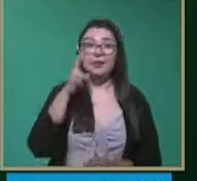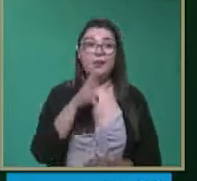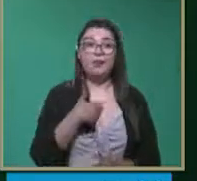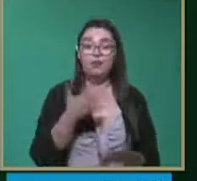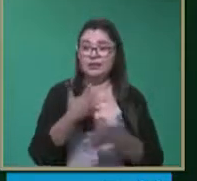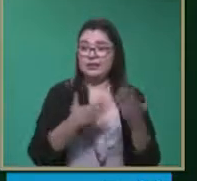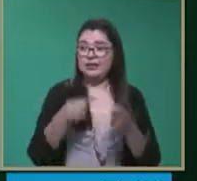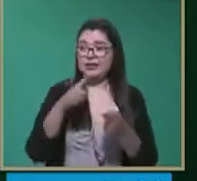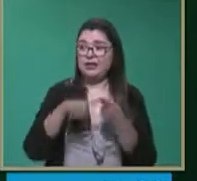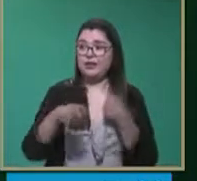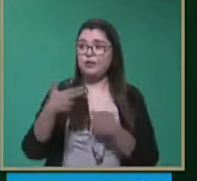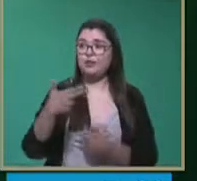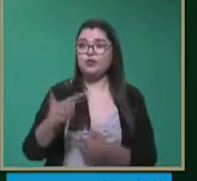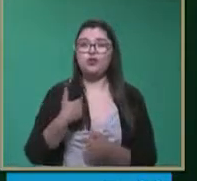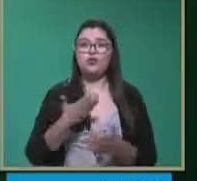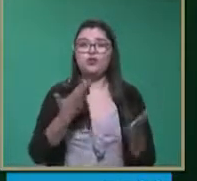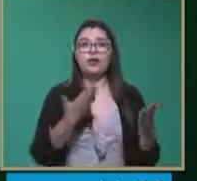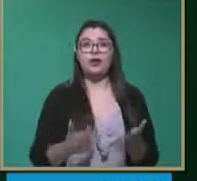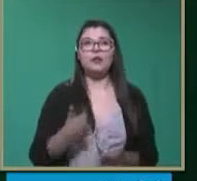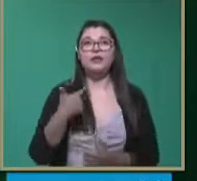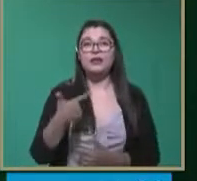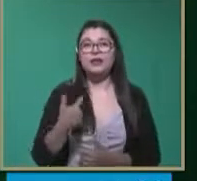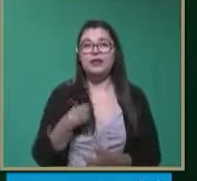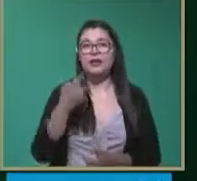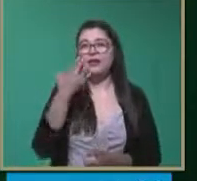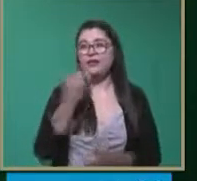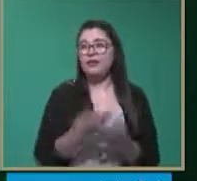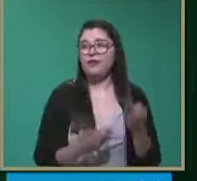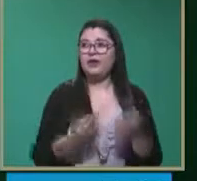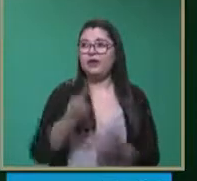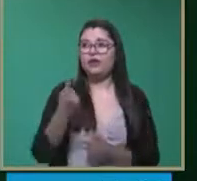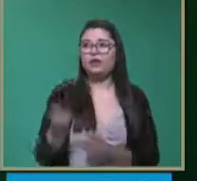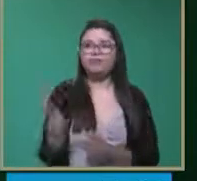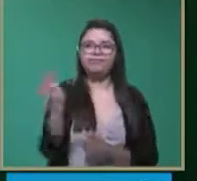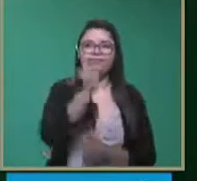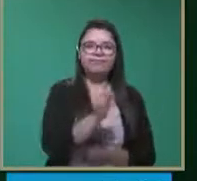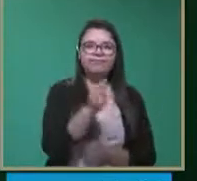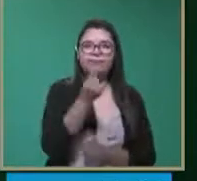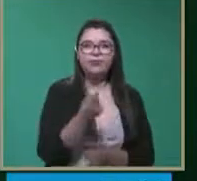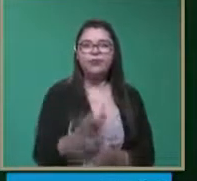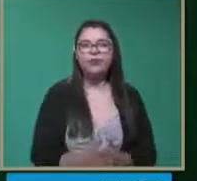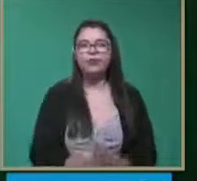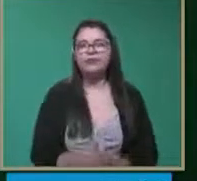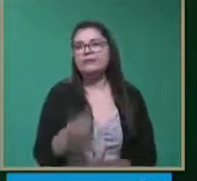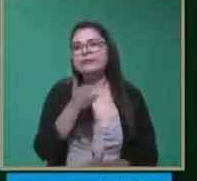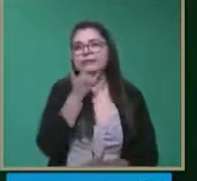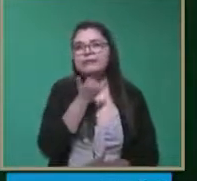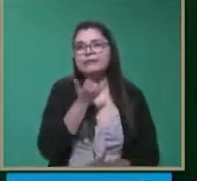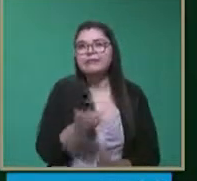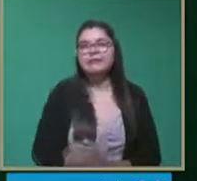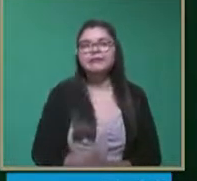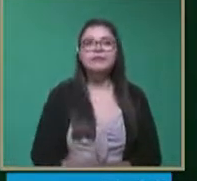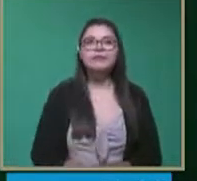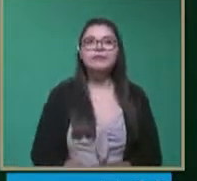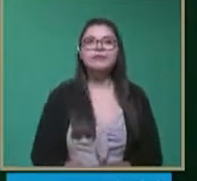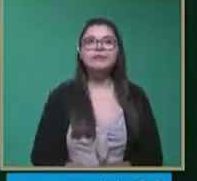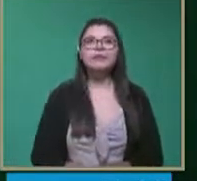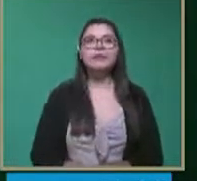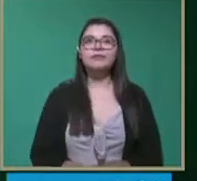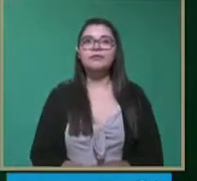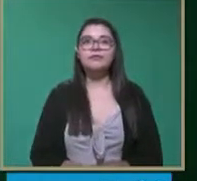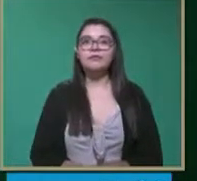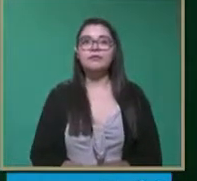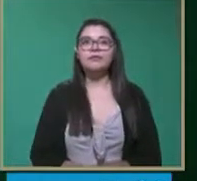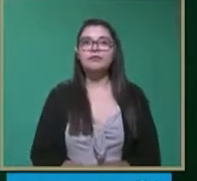7. Debimos haber llegado al 7, nada más faltó de agregar uno. Ahora, ya que nosotros pudimos identificar unidades en